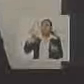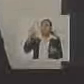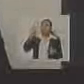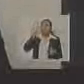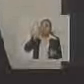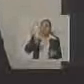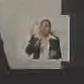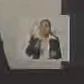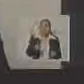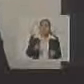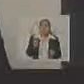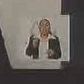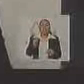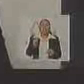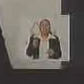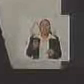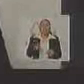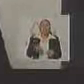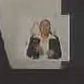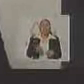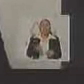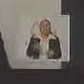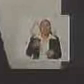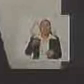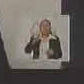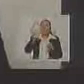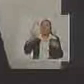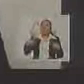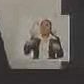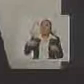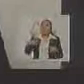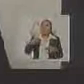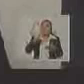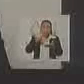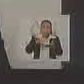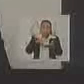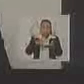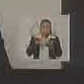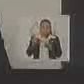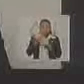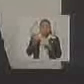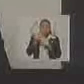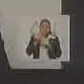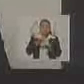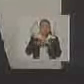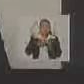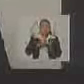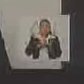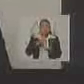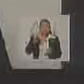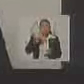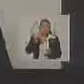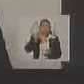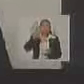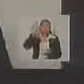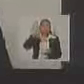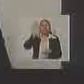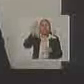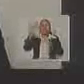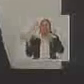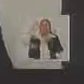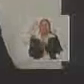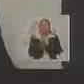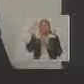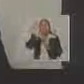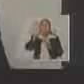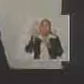InfoDF. ¿Esto qué quiere decir? Que se han negado a contestar de manera clara y precisa todas las preguntas que han hecho los ciudadanos.